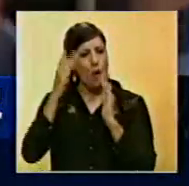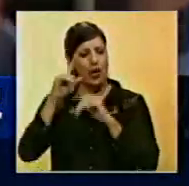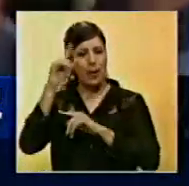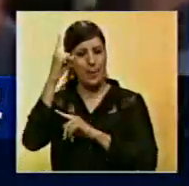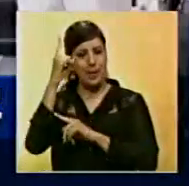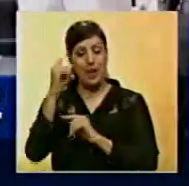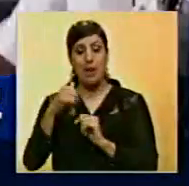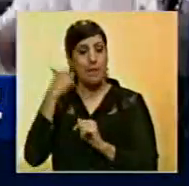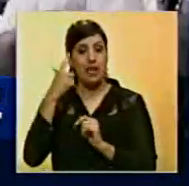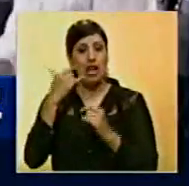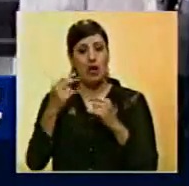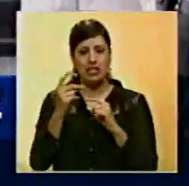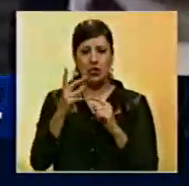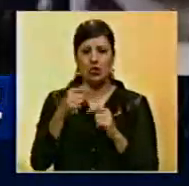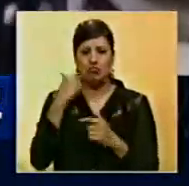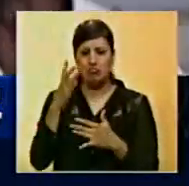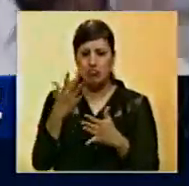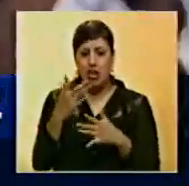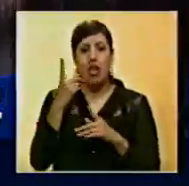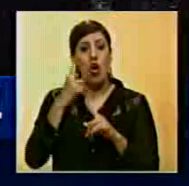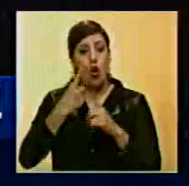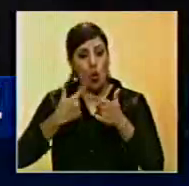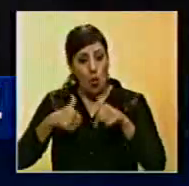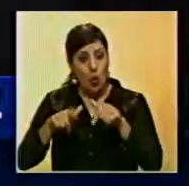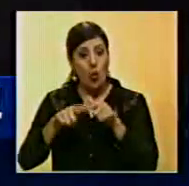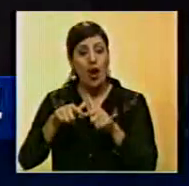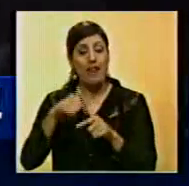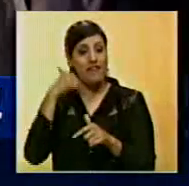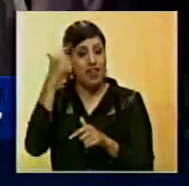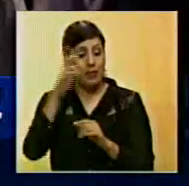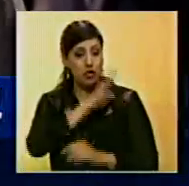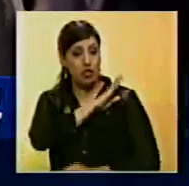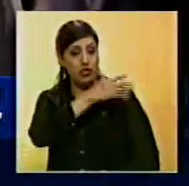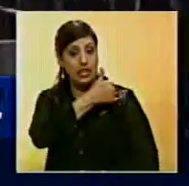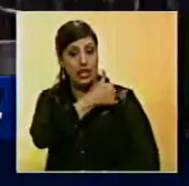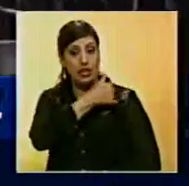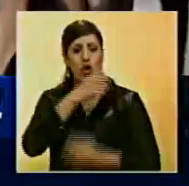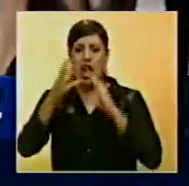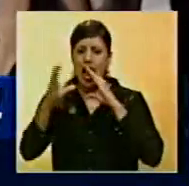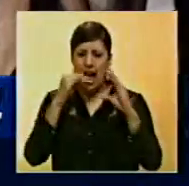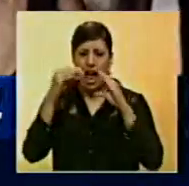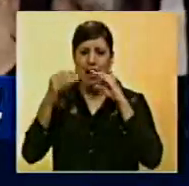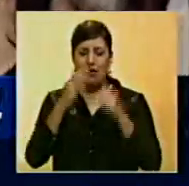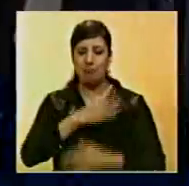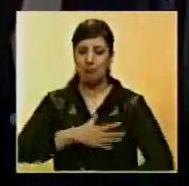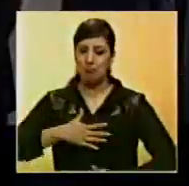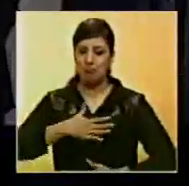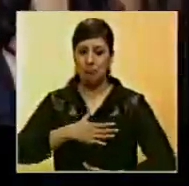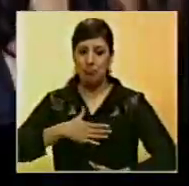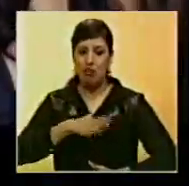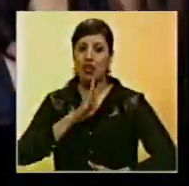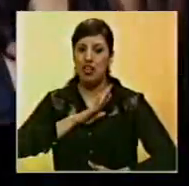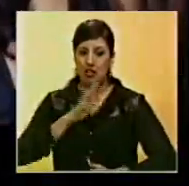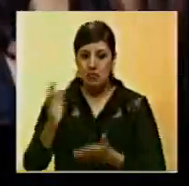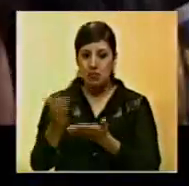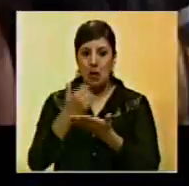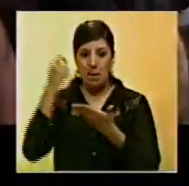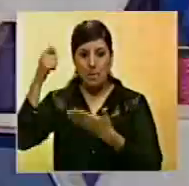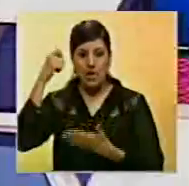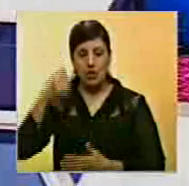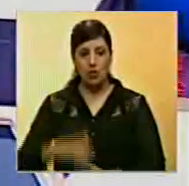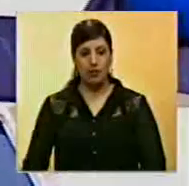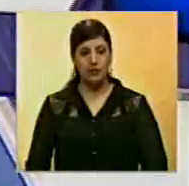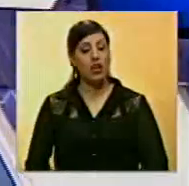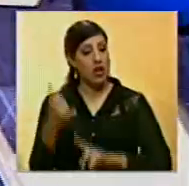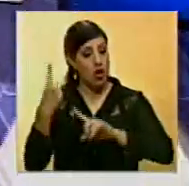primera parte, pero a propósito de esto, el elenco y los directores comentaron la satisfacción que tienen con la película.